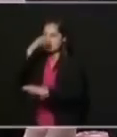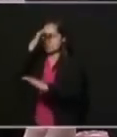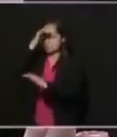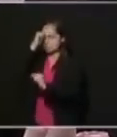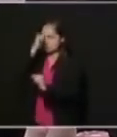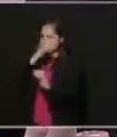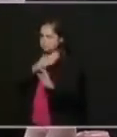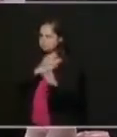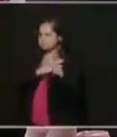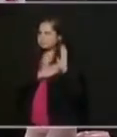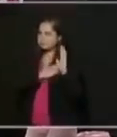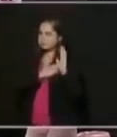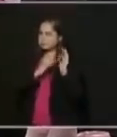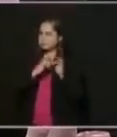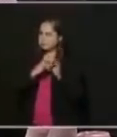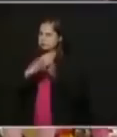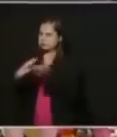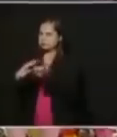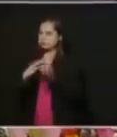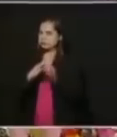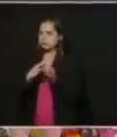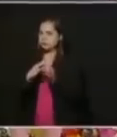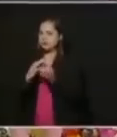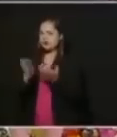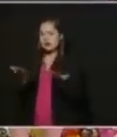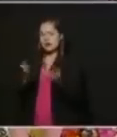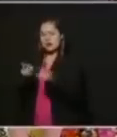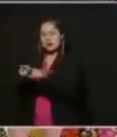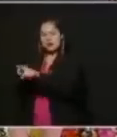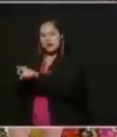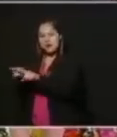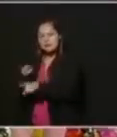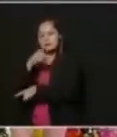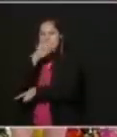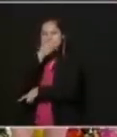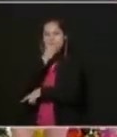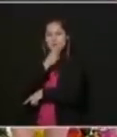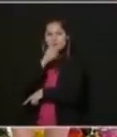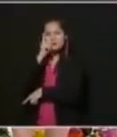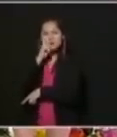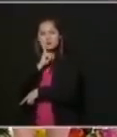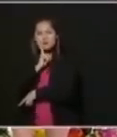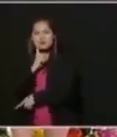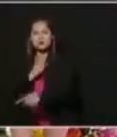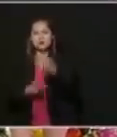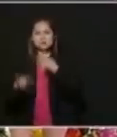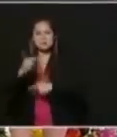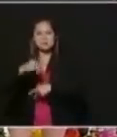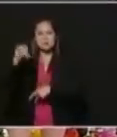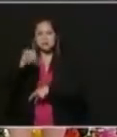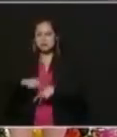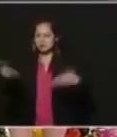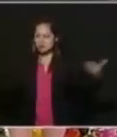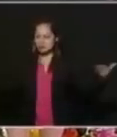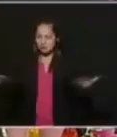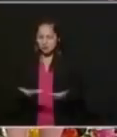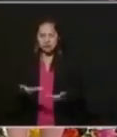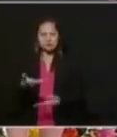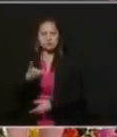Invitamos a todos los hermanos y hermanas presentes en esta gran